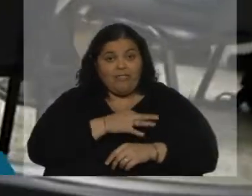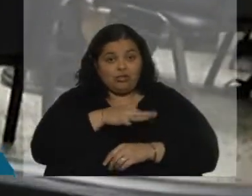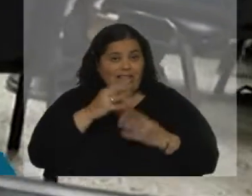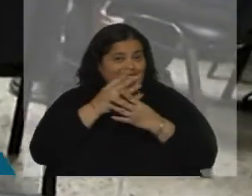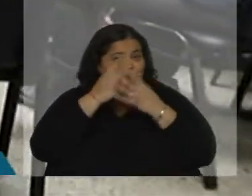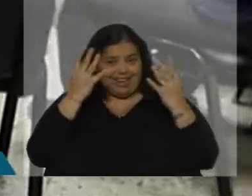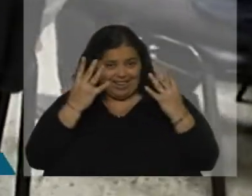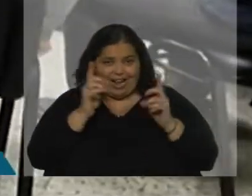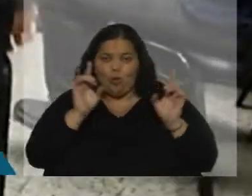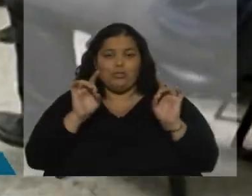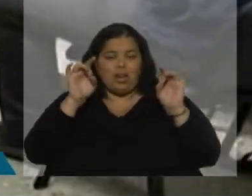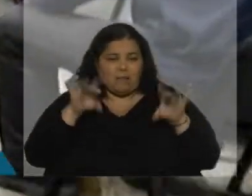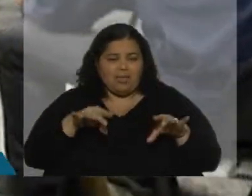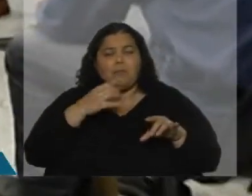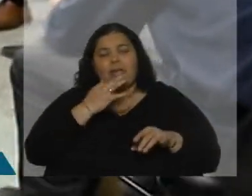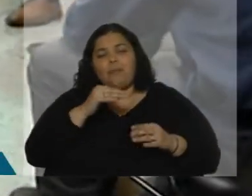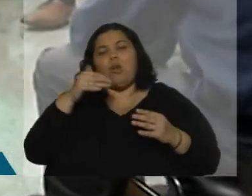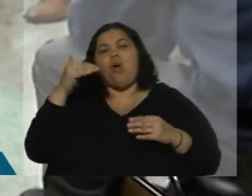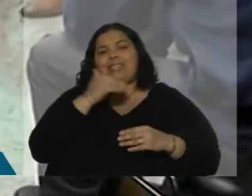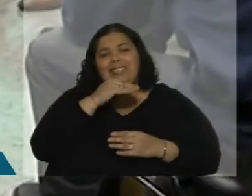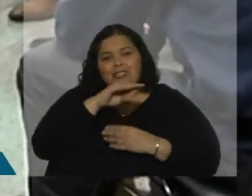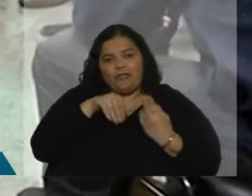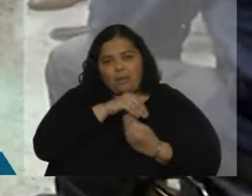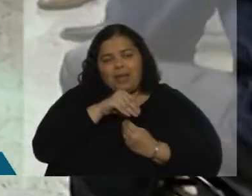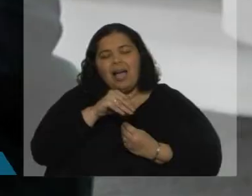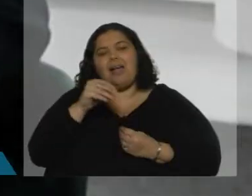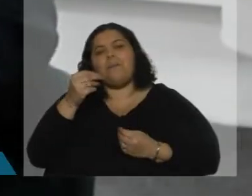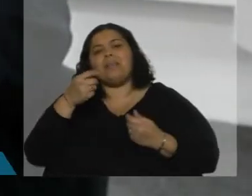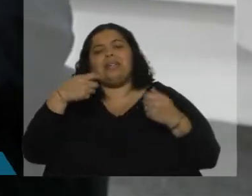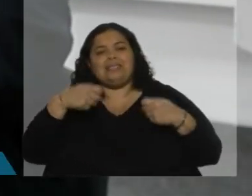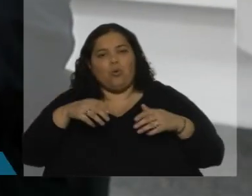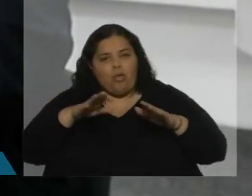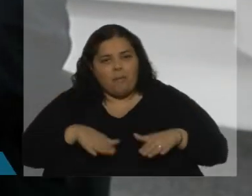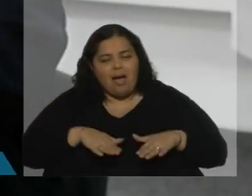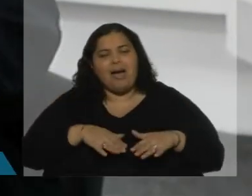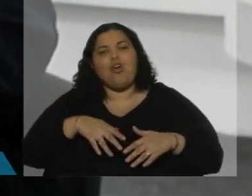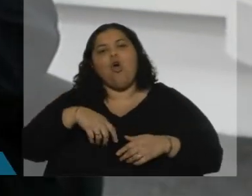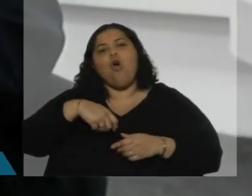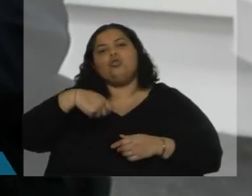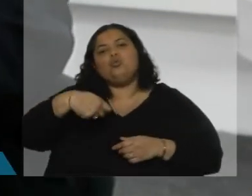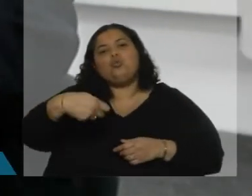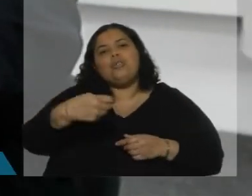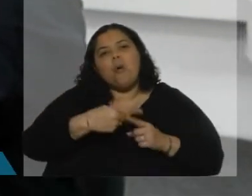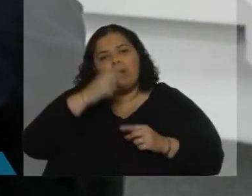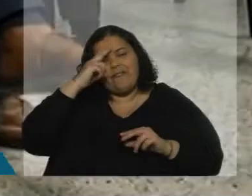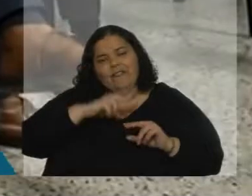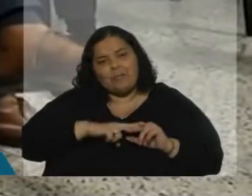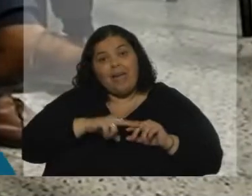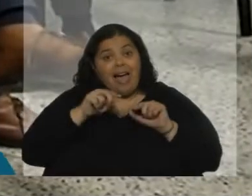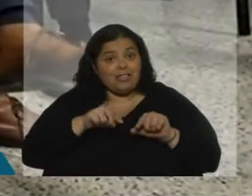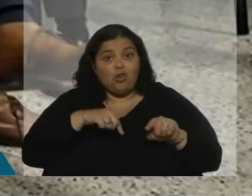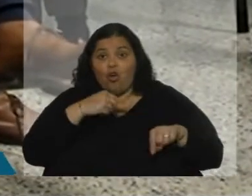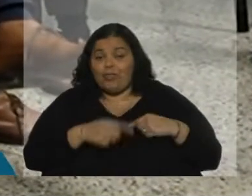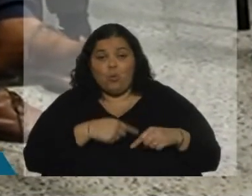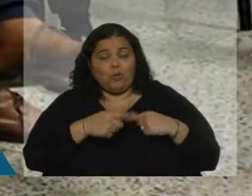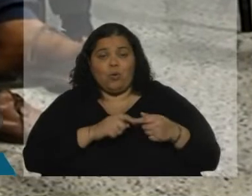de asignaciones familiares seguros de paro subsidios por enfermedad se han ido modificando permanentemente en